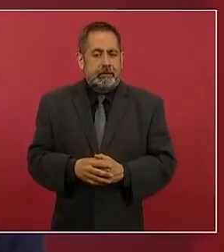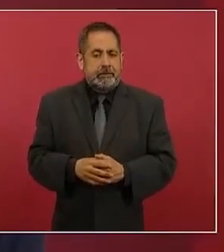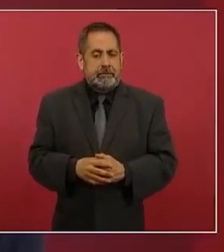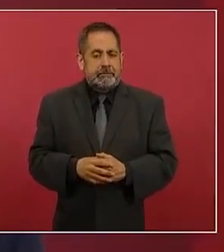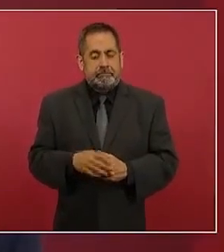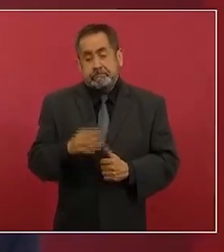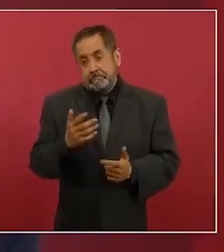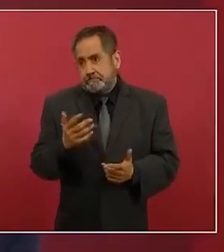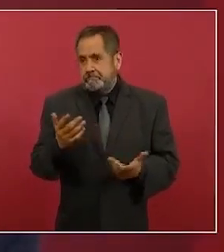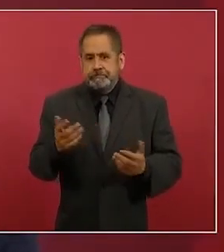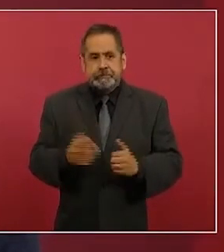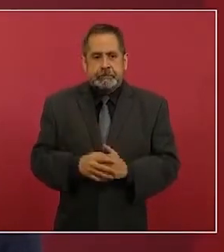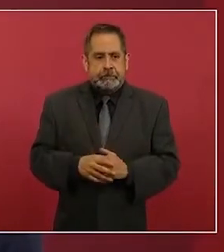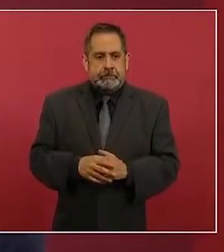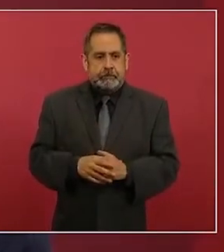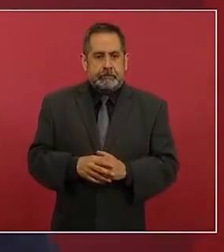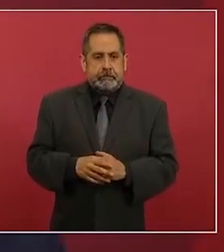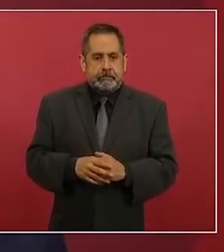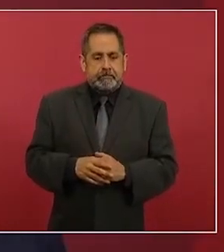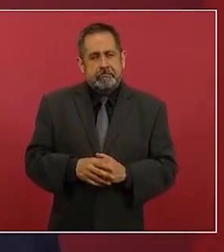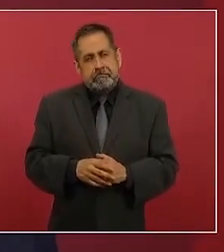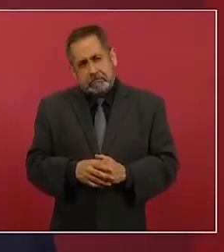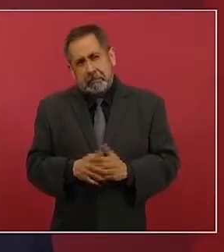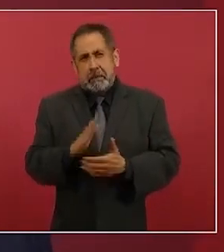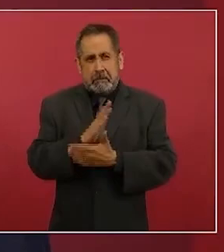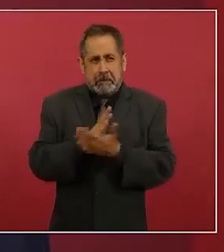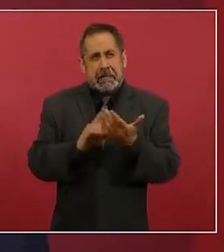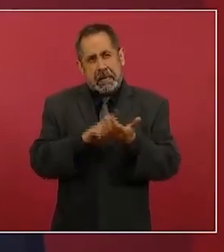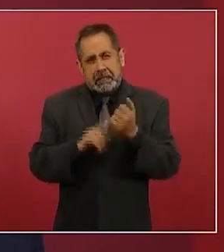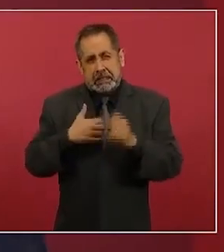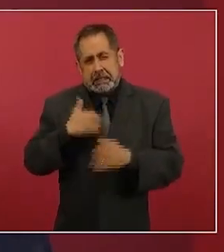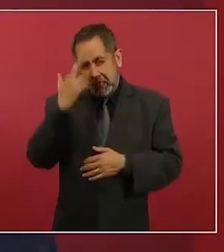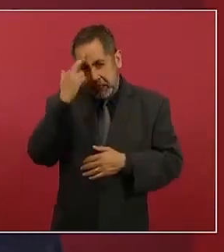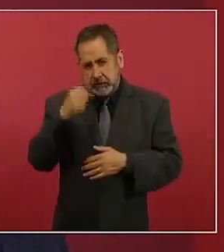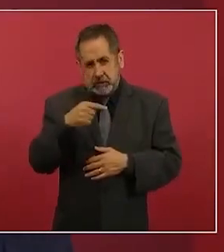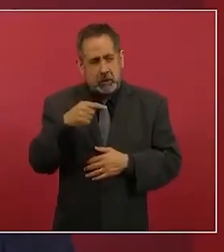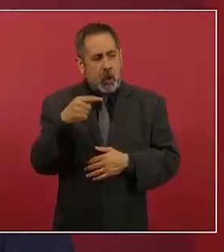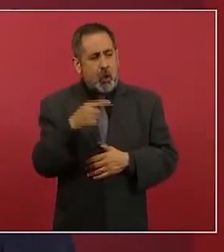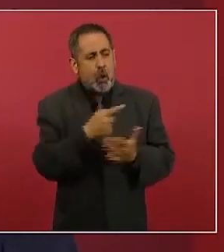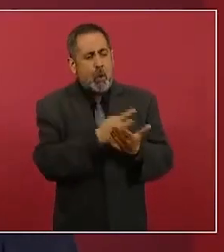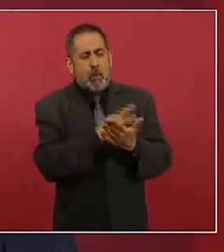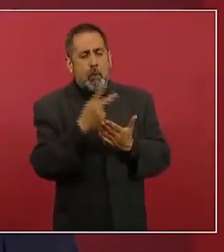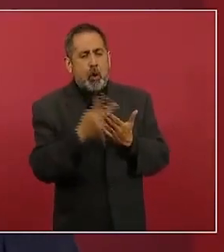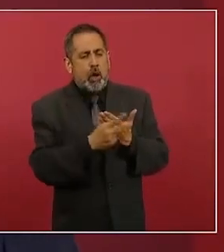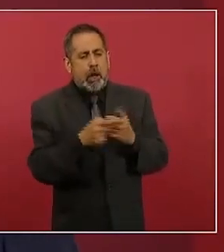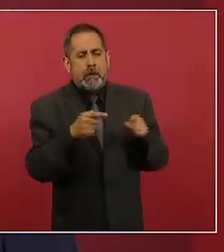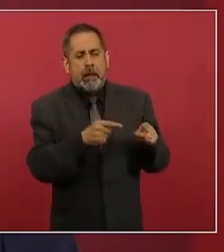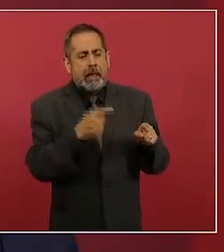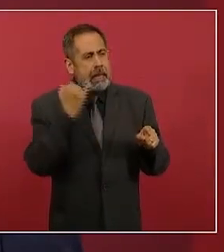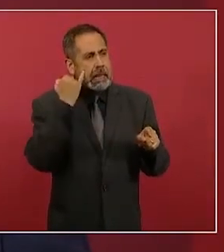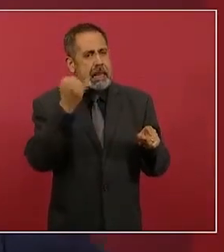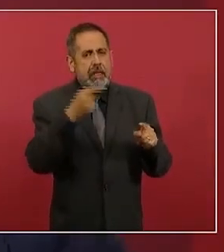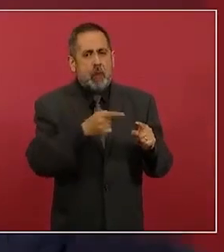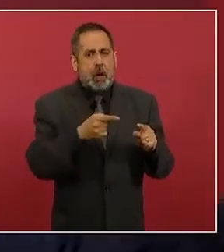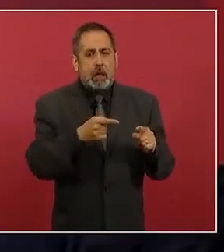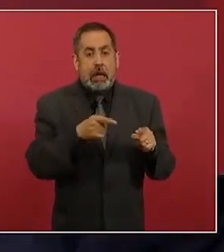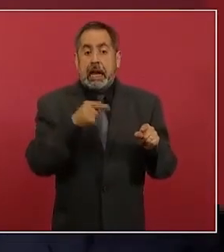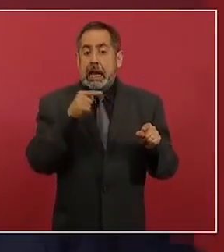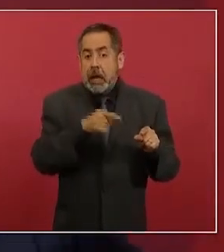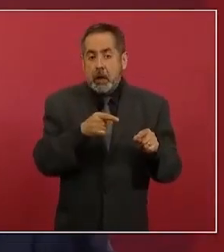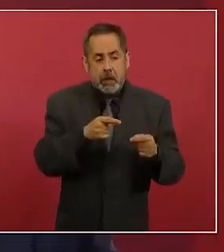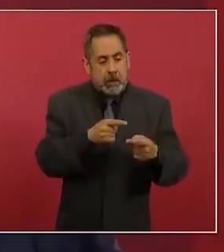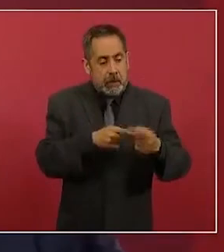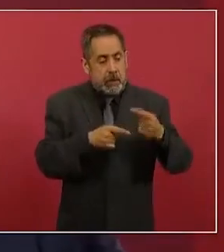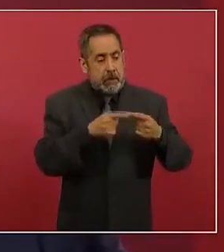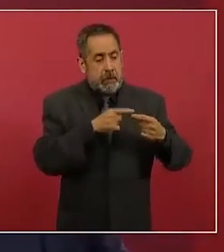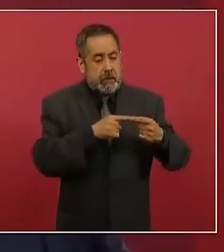hasta cierto punto era cierto. ¿Cuál era su programa? regresar